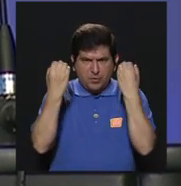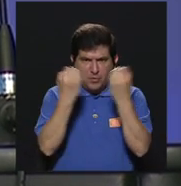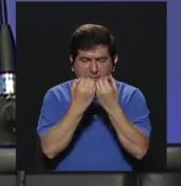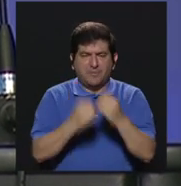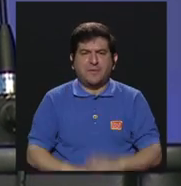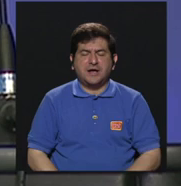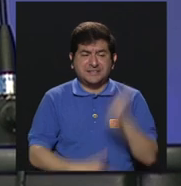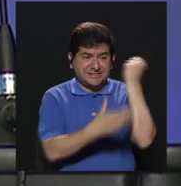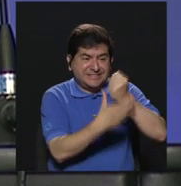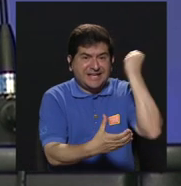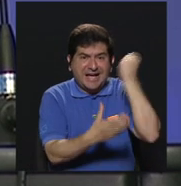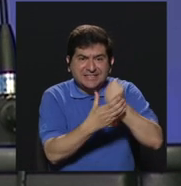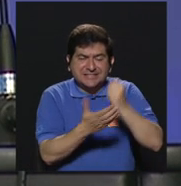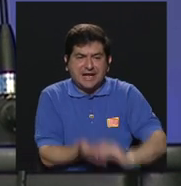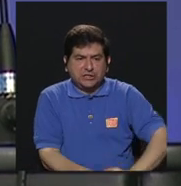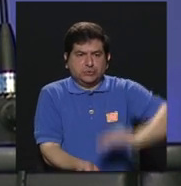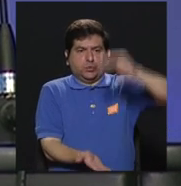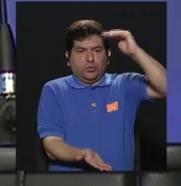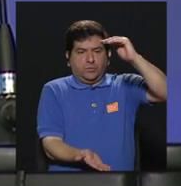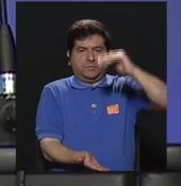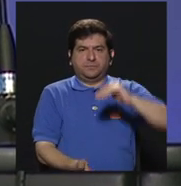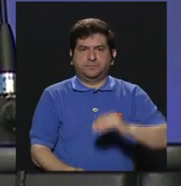la tasa de homicidios se disparó.